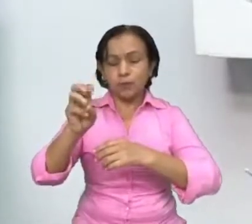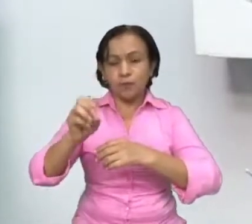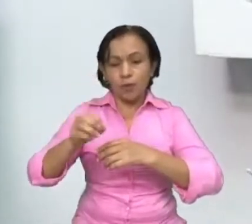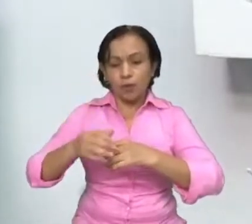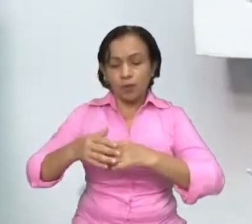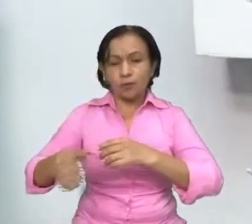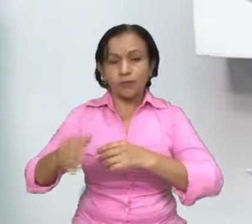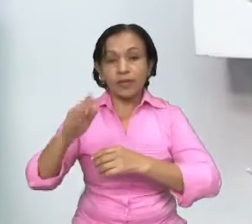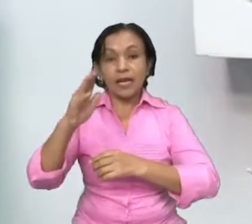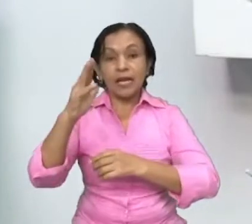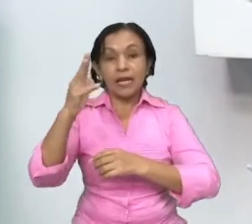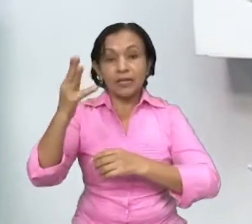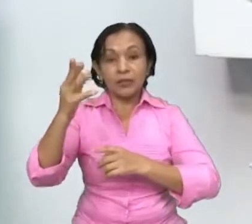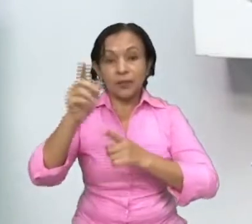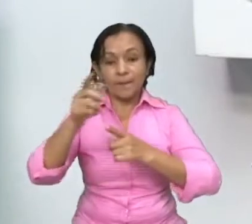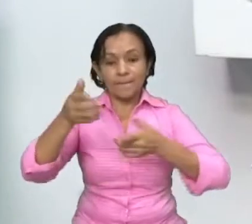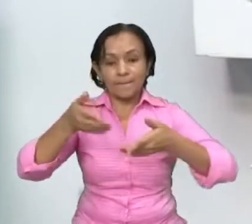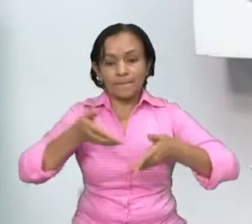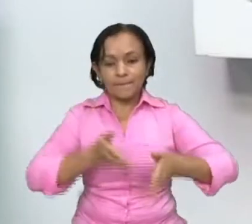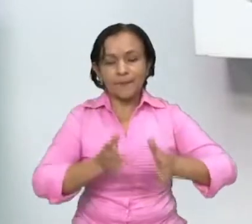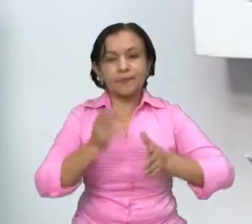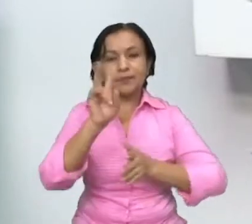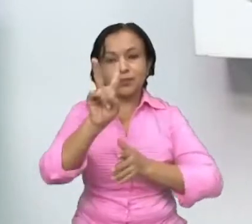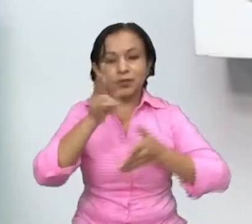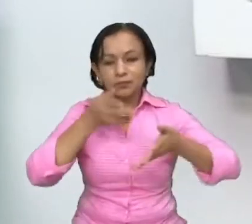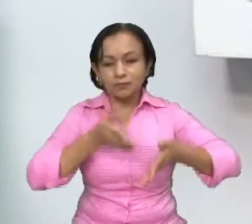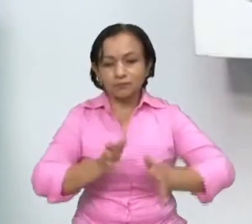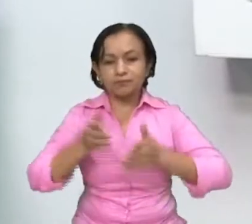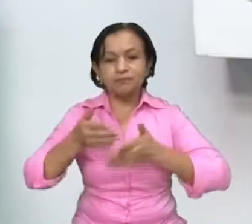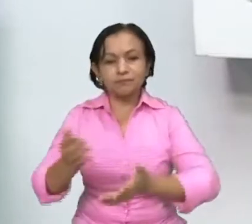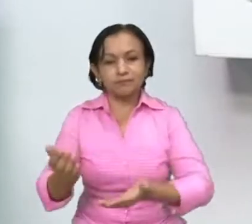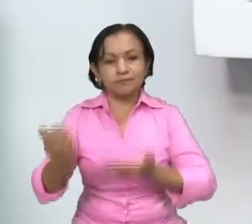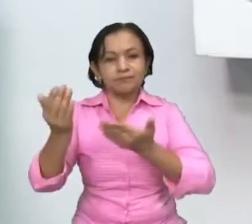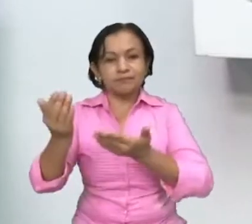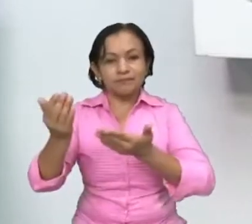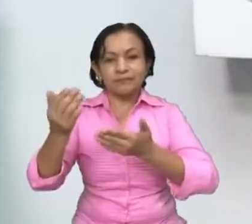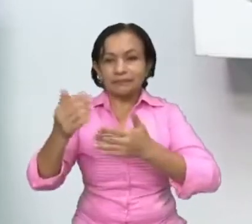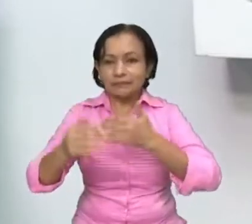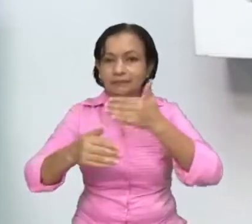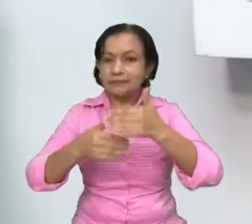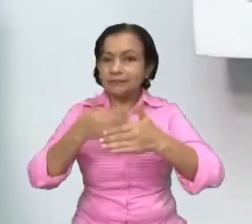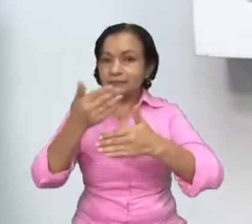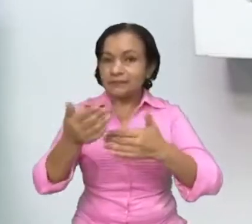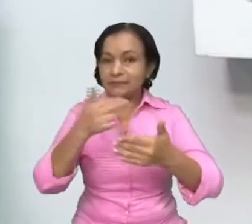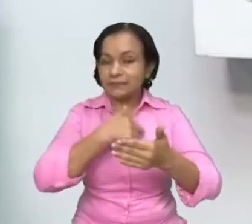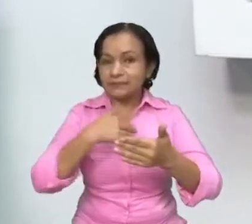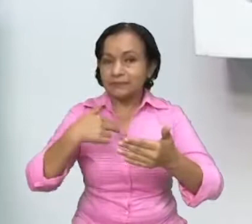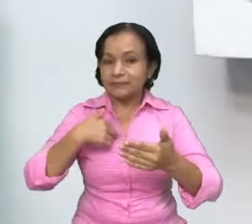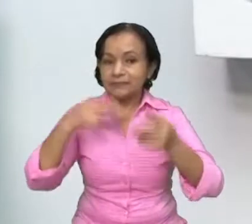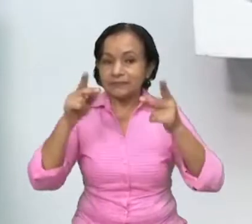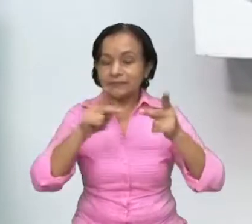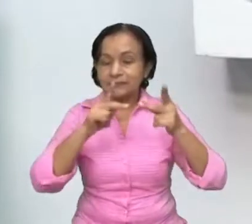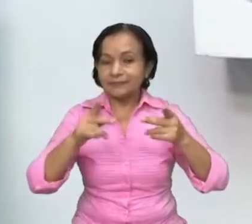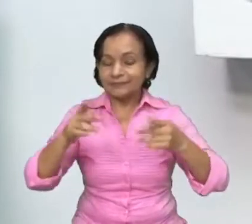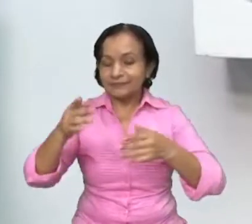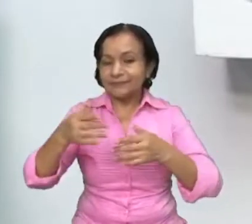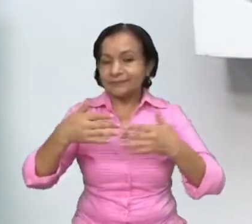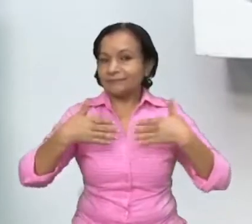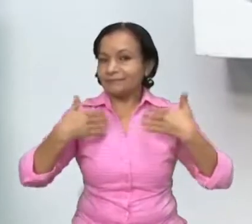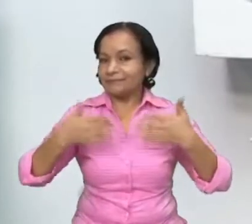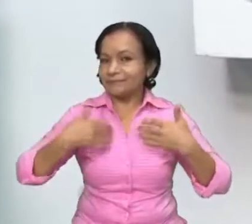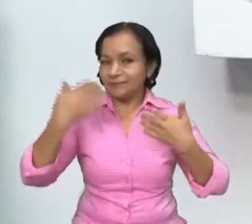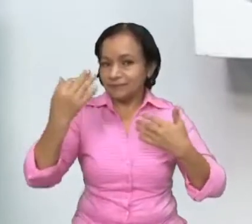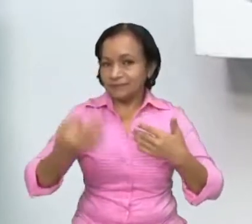paciente logró llegar al 9º mes de embarazo y ambos bebés sobrevivieron. Este proceso le da al paciente la